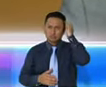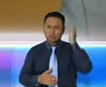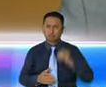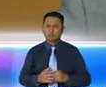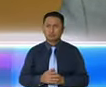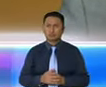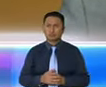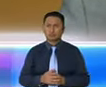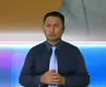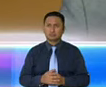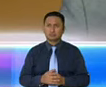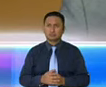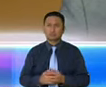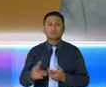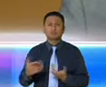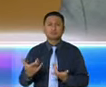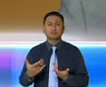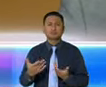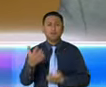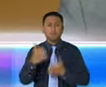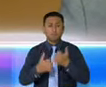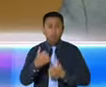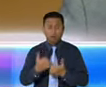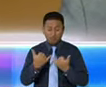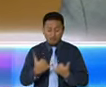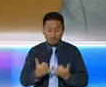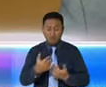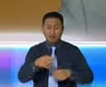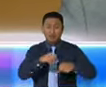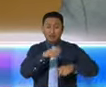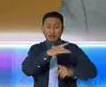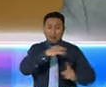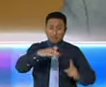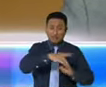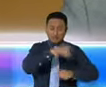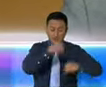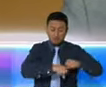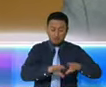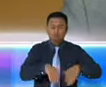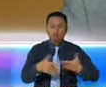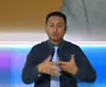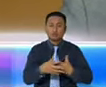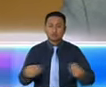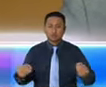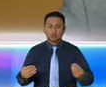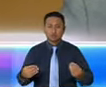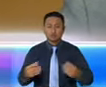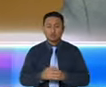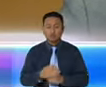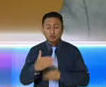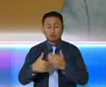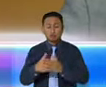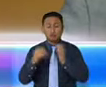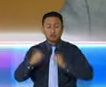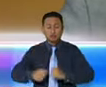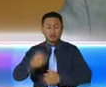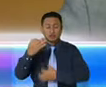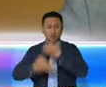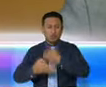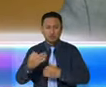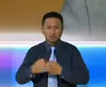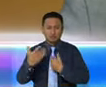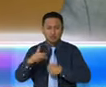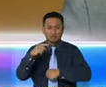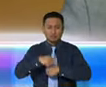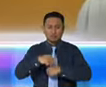finalmente una solución para este tipo de juicio que se ha prolongado por